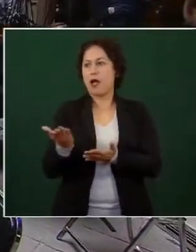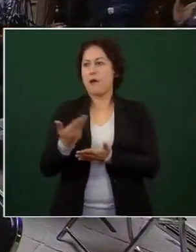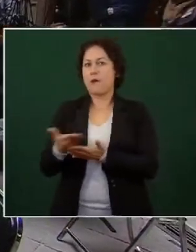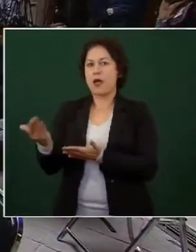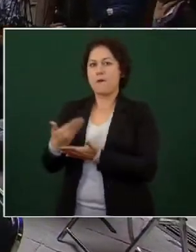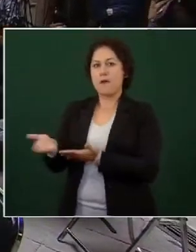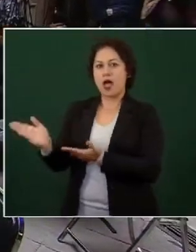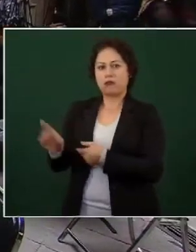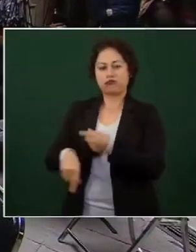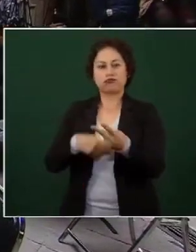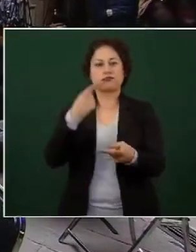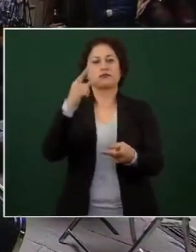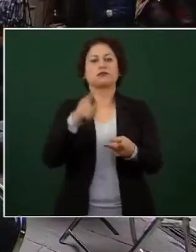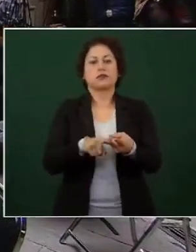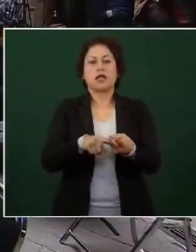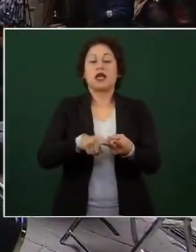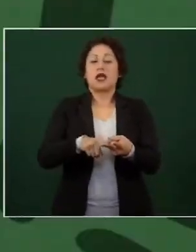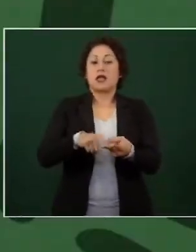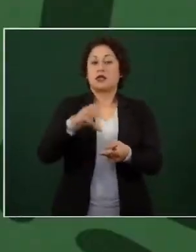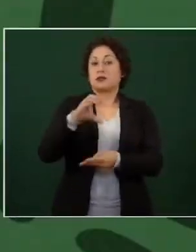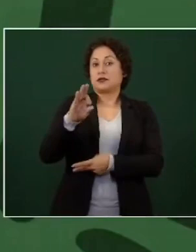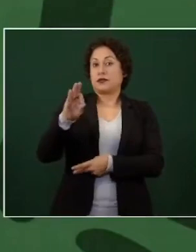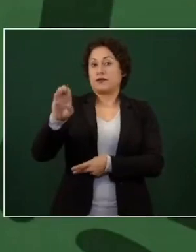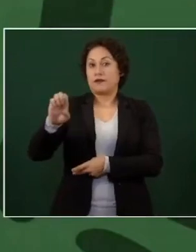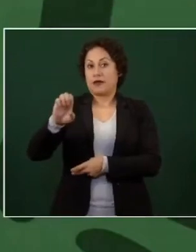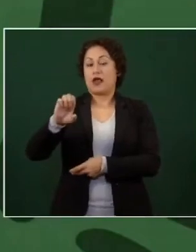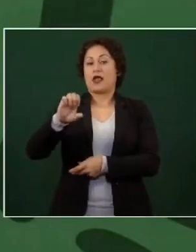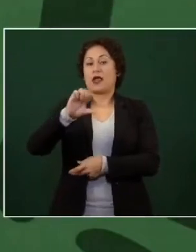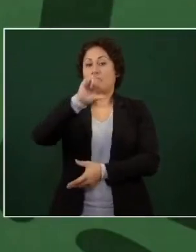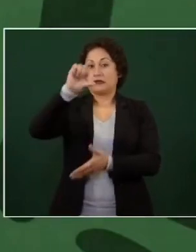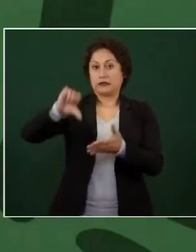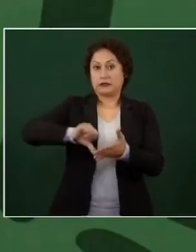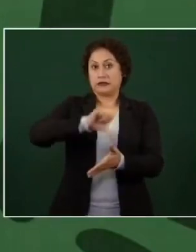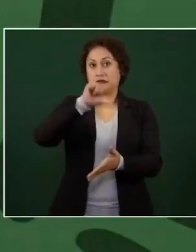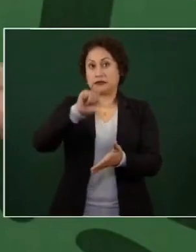la Compañía de Luz y Fuerza del Centro,